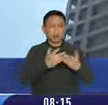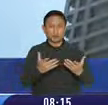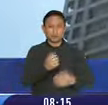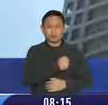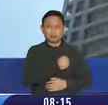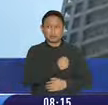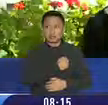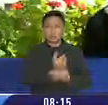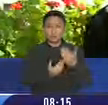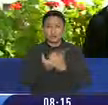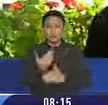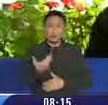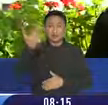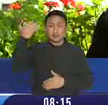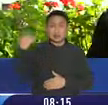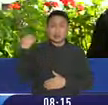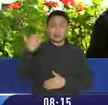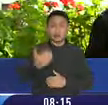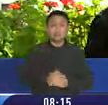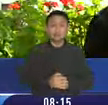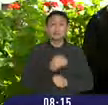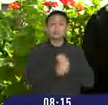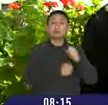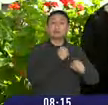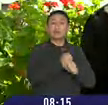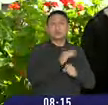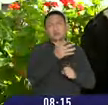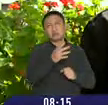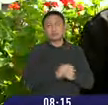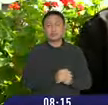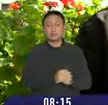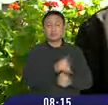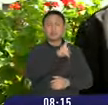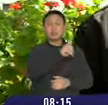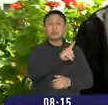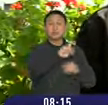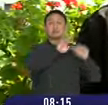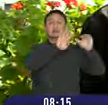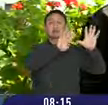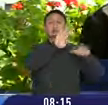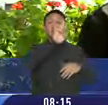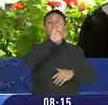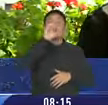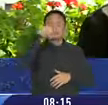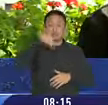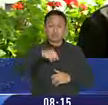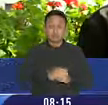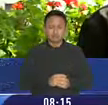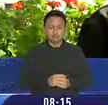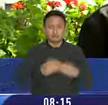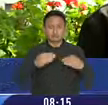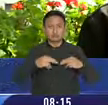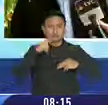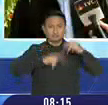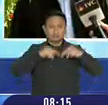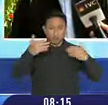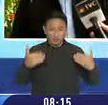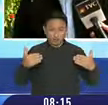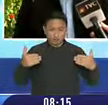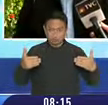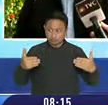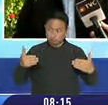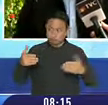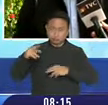y actual. Ya Quito desde los años 70 empezó a discutir el crecimiento en altura.